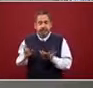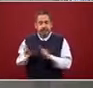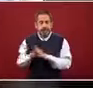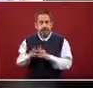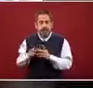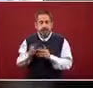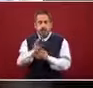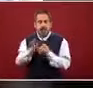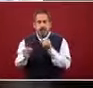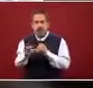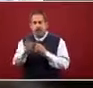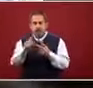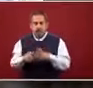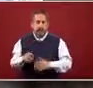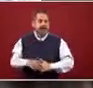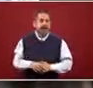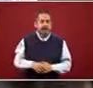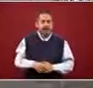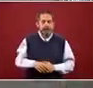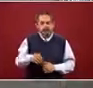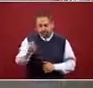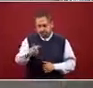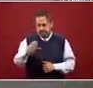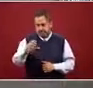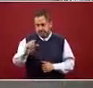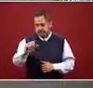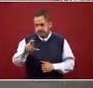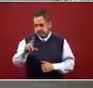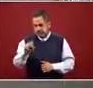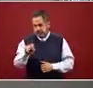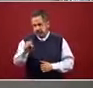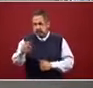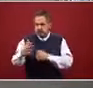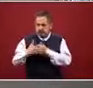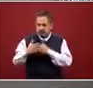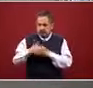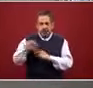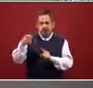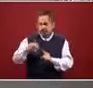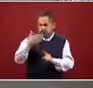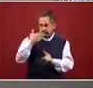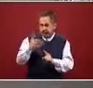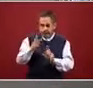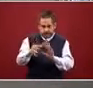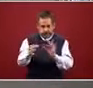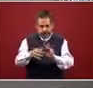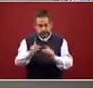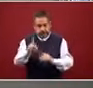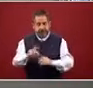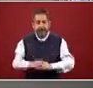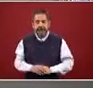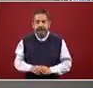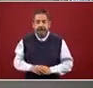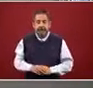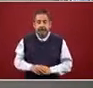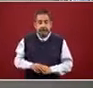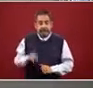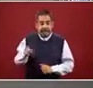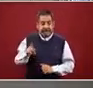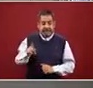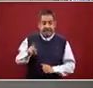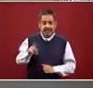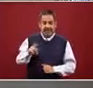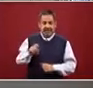lo último que le pregunté. Es correcto, Carlos, su pregunta y su observación son muy atinadas. Lo que este virus, como